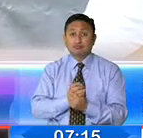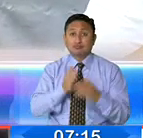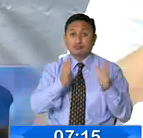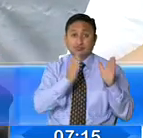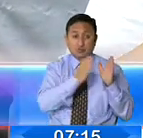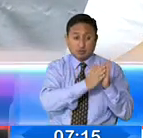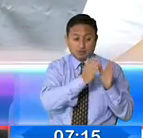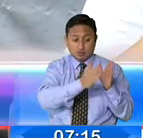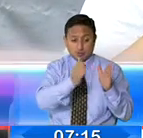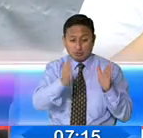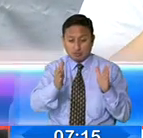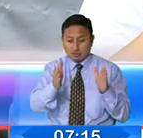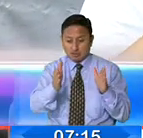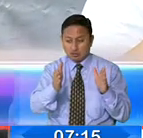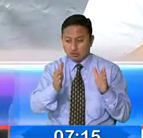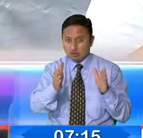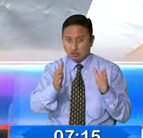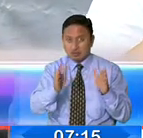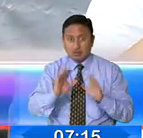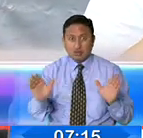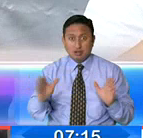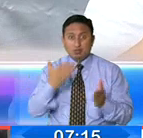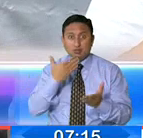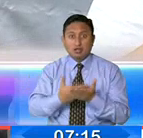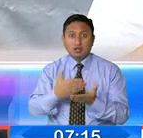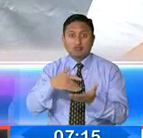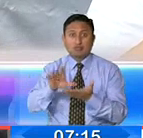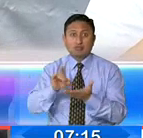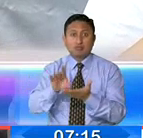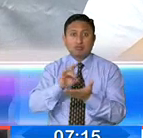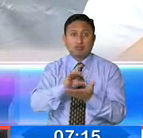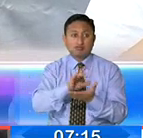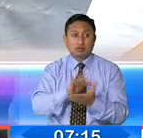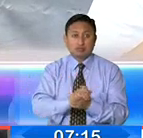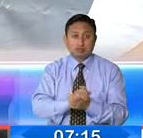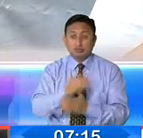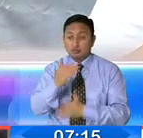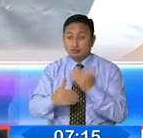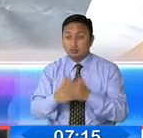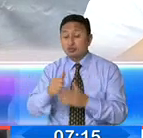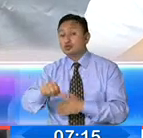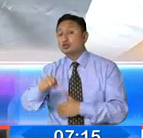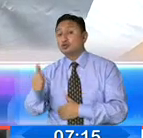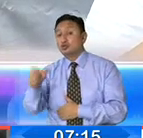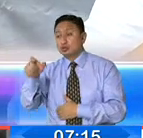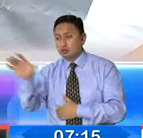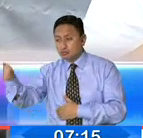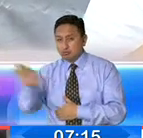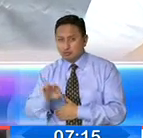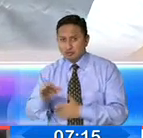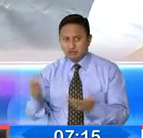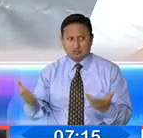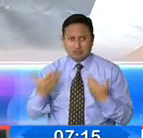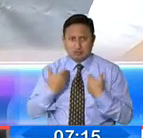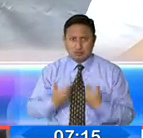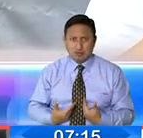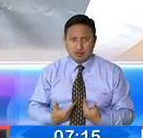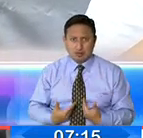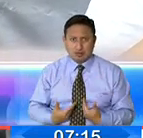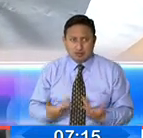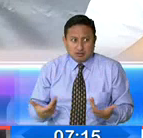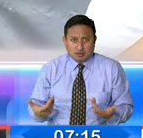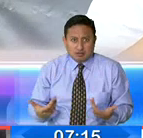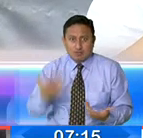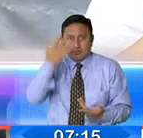nos dijeron gracias y nos mandaron. Y sin embargo, volvieron a contratar otras plazas laborales. ¿Y por qué no lo hicieron esas mismas plazas